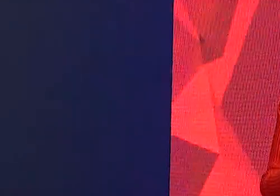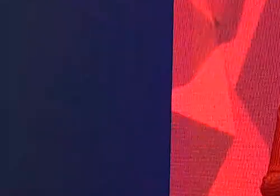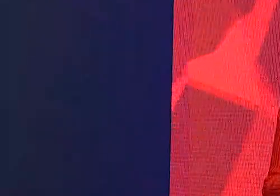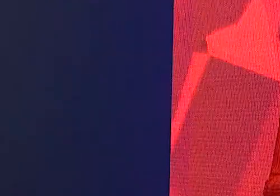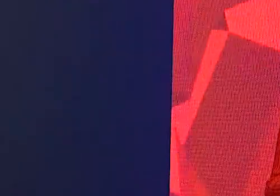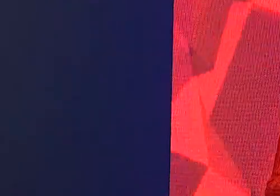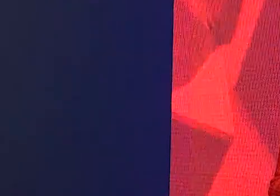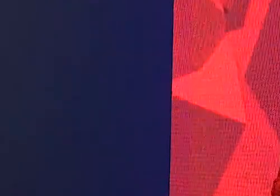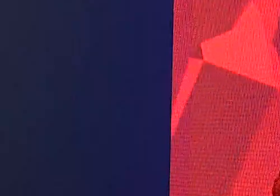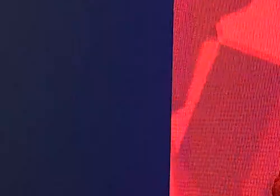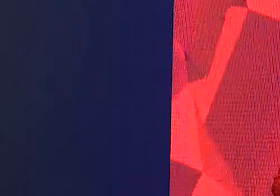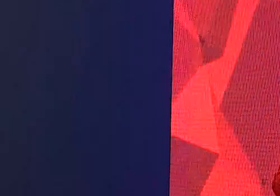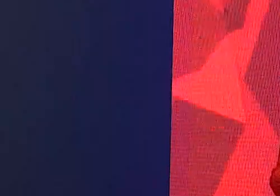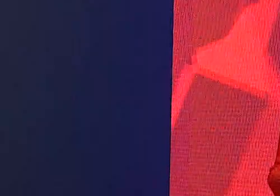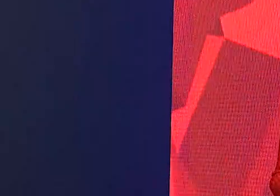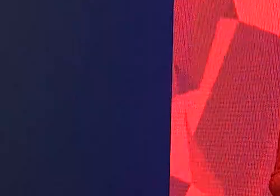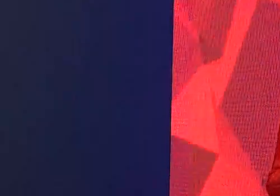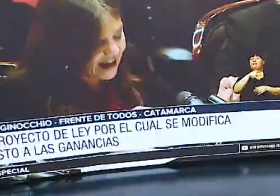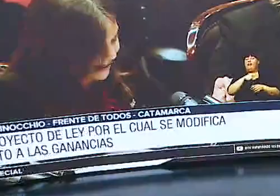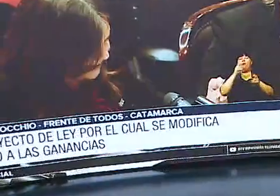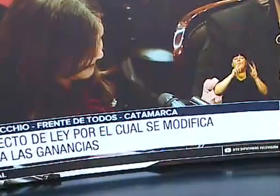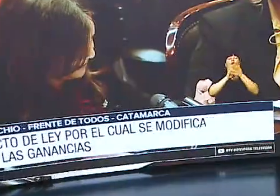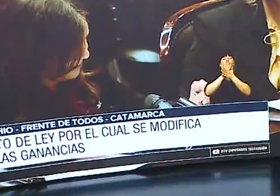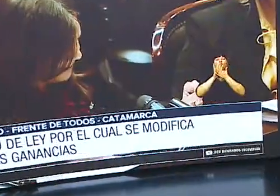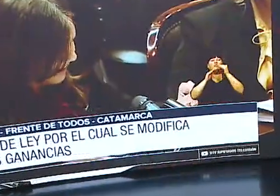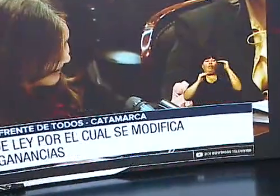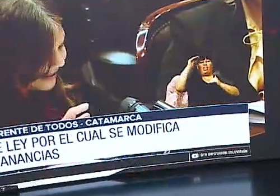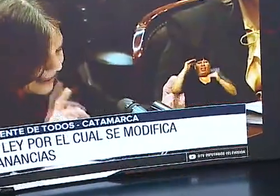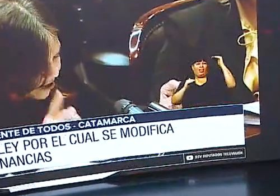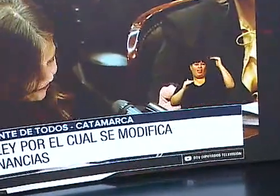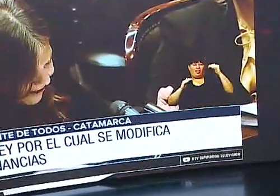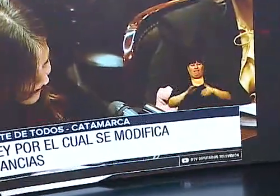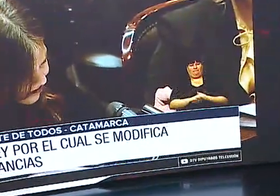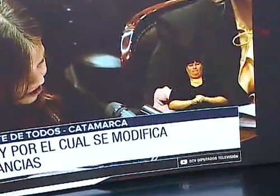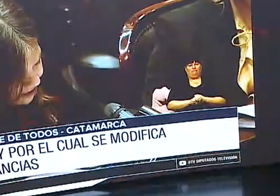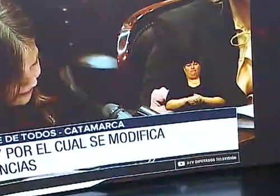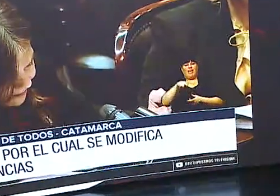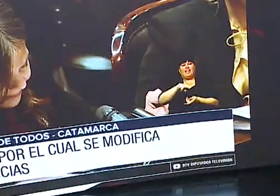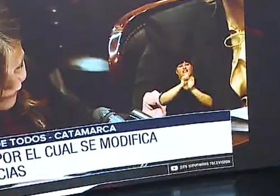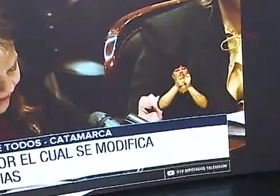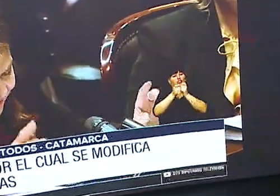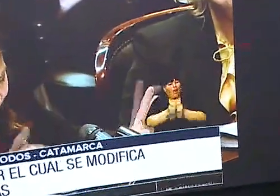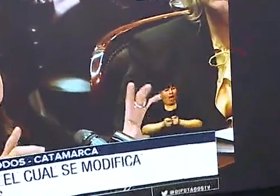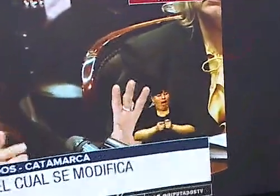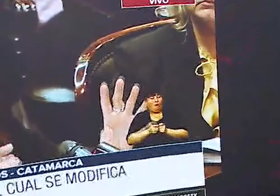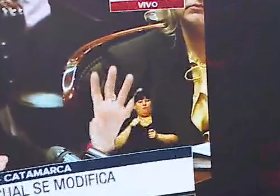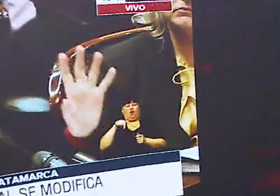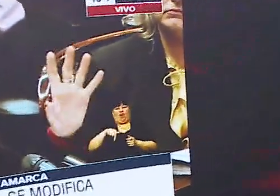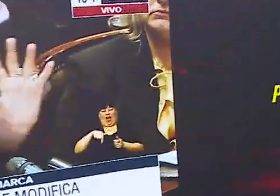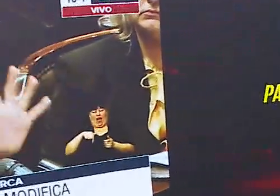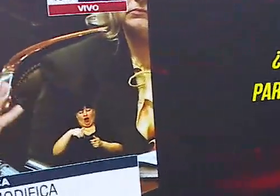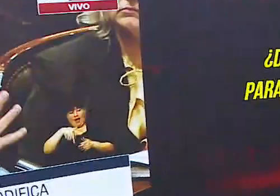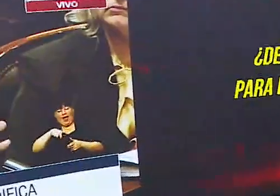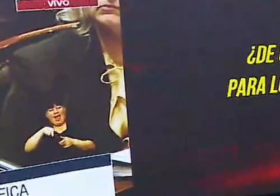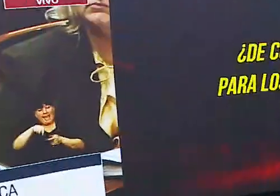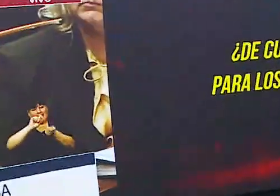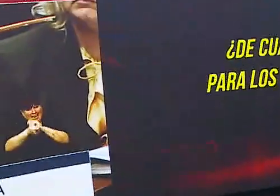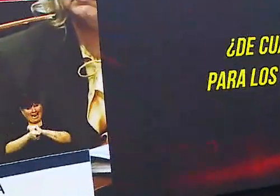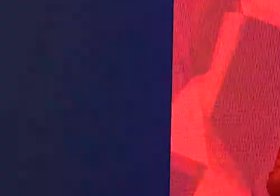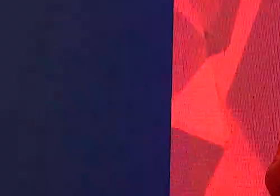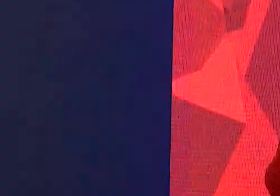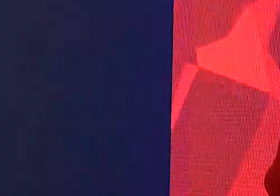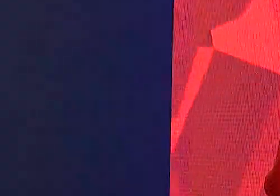ser para los jubilados y pensionados según cuánto cobres por mes ahí va a estar la diferencia si vos tenés la mínima vas a cobrar el bono de